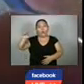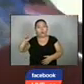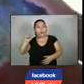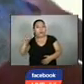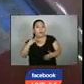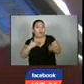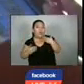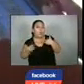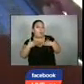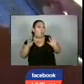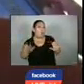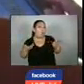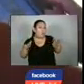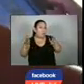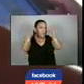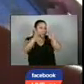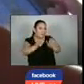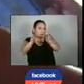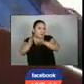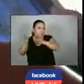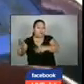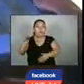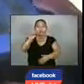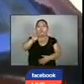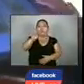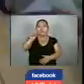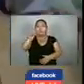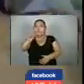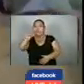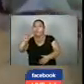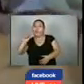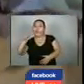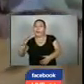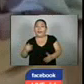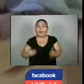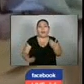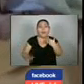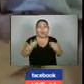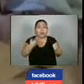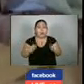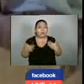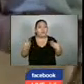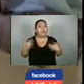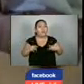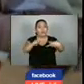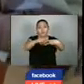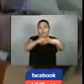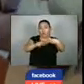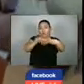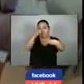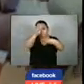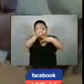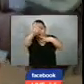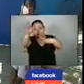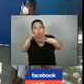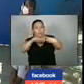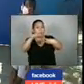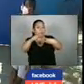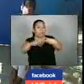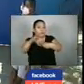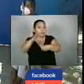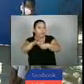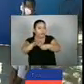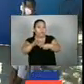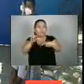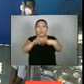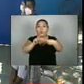refirió a los preparativos para los comicios de 2024. Explicó que se trabajarán dos planes generales de elecciones,